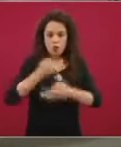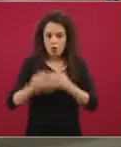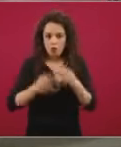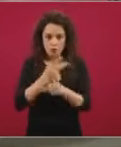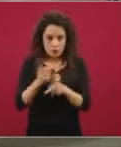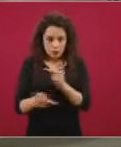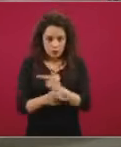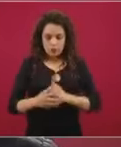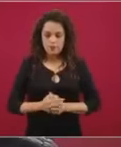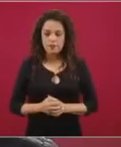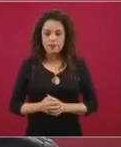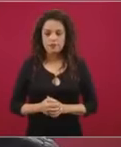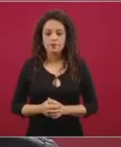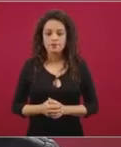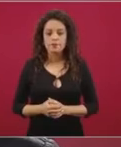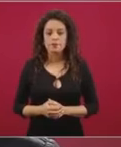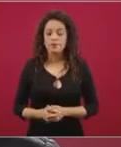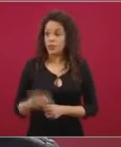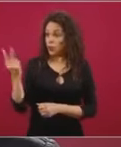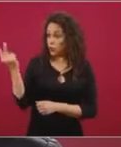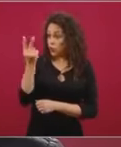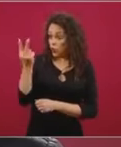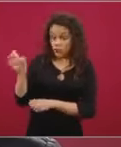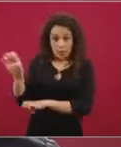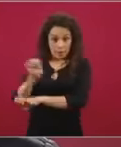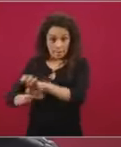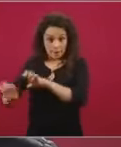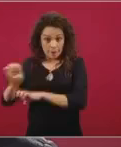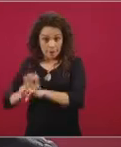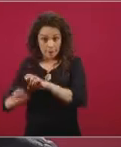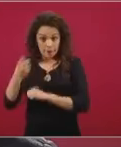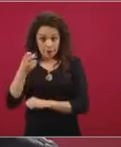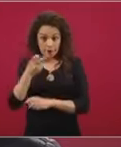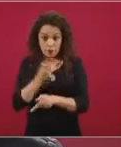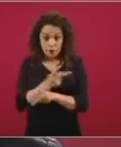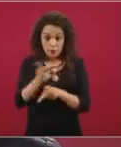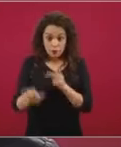dos compañías de productos